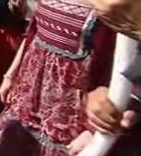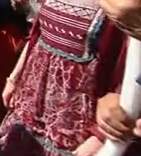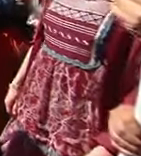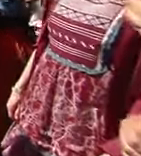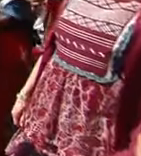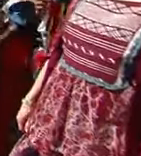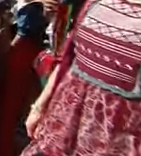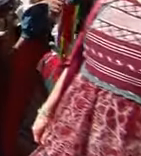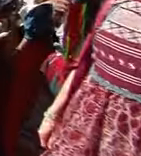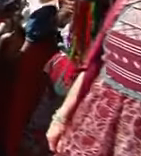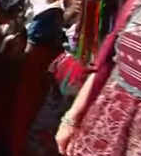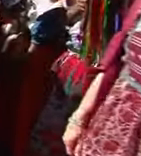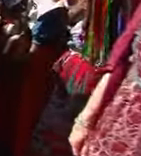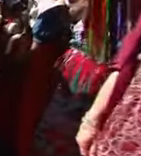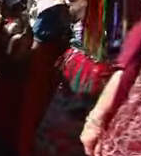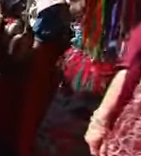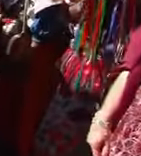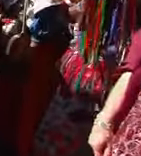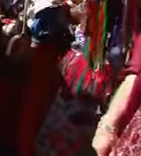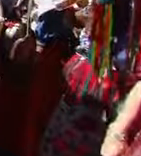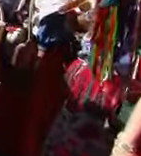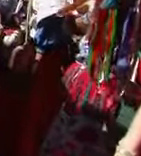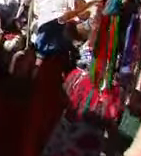que se trata de renovar nuestro